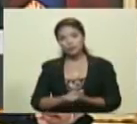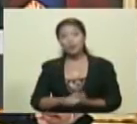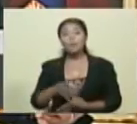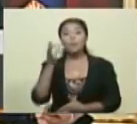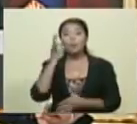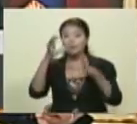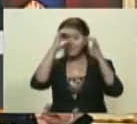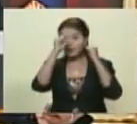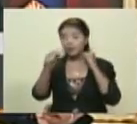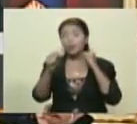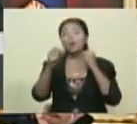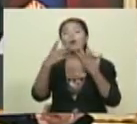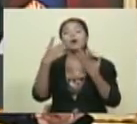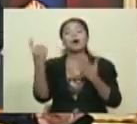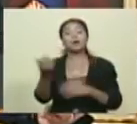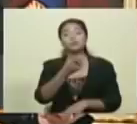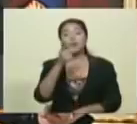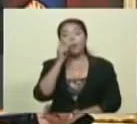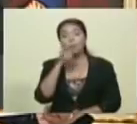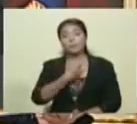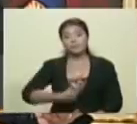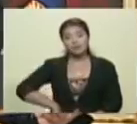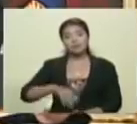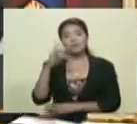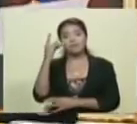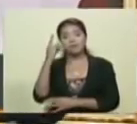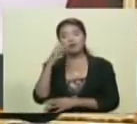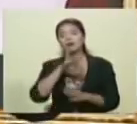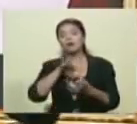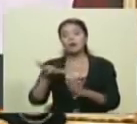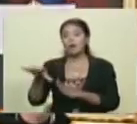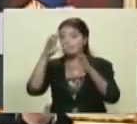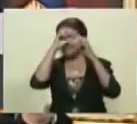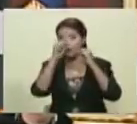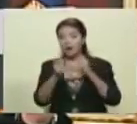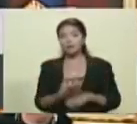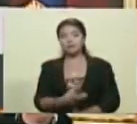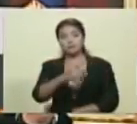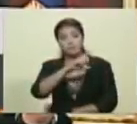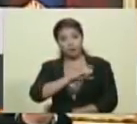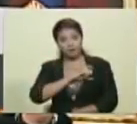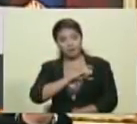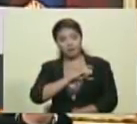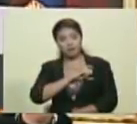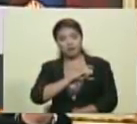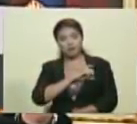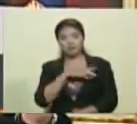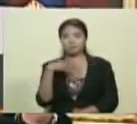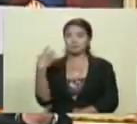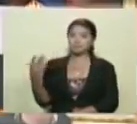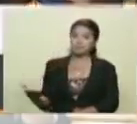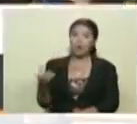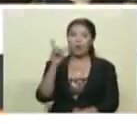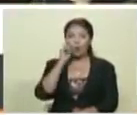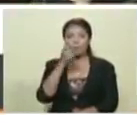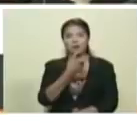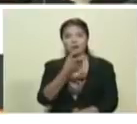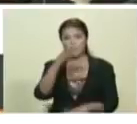Evo, compañeras, compañeros. Embajada de Venezuela de España. Allá está nuestro embajador,